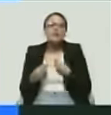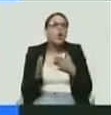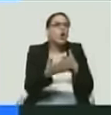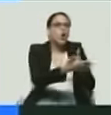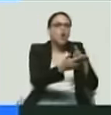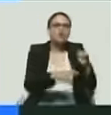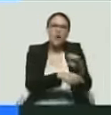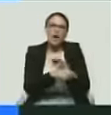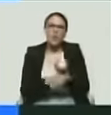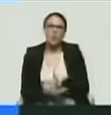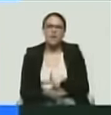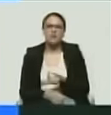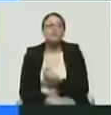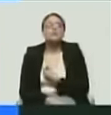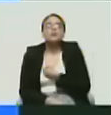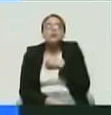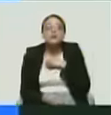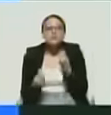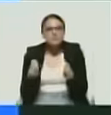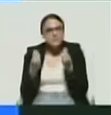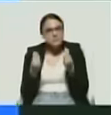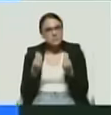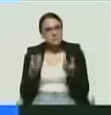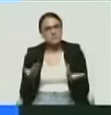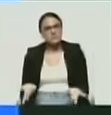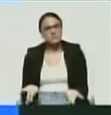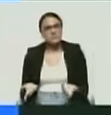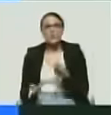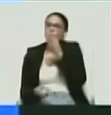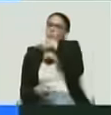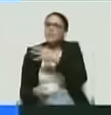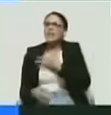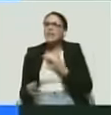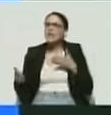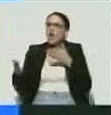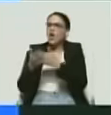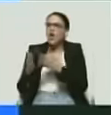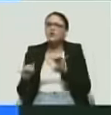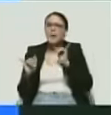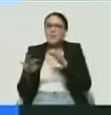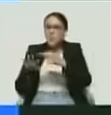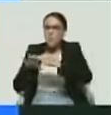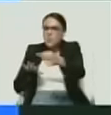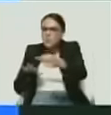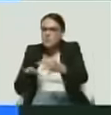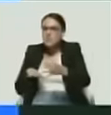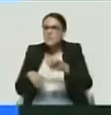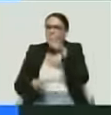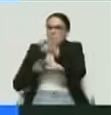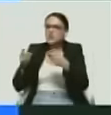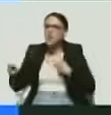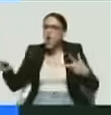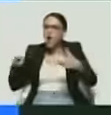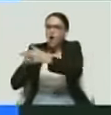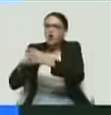qué cabeza cabe que dejar sin electricidad a una población, a un municipio, es